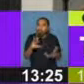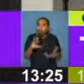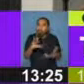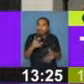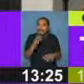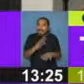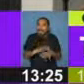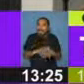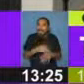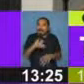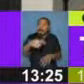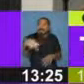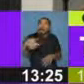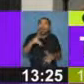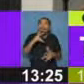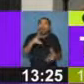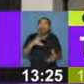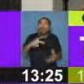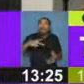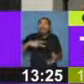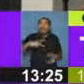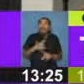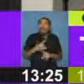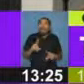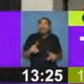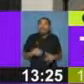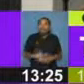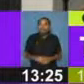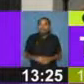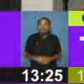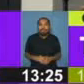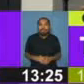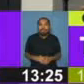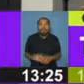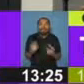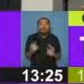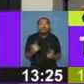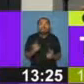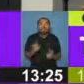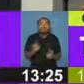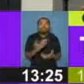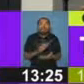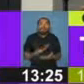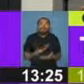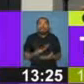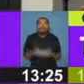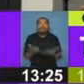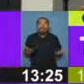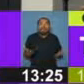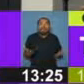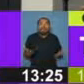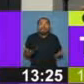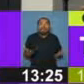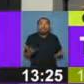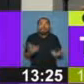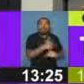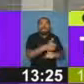necesitamos estado presente porque es la garantía de de poder cumplir con el principio de la